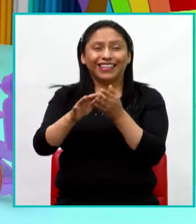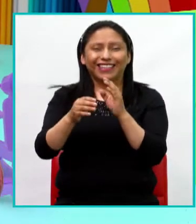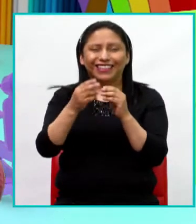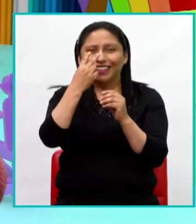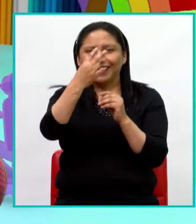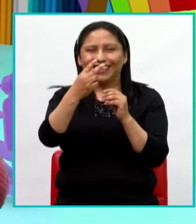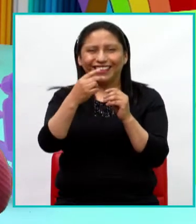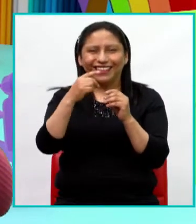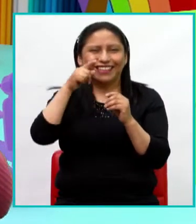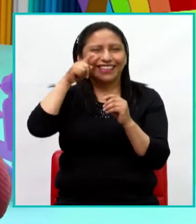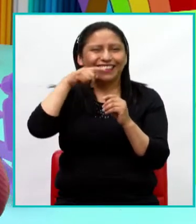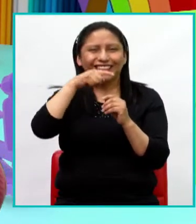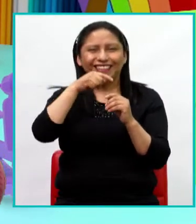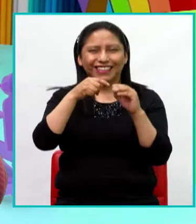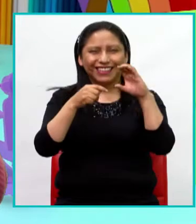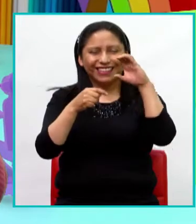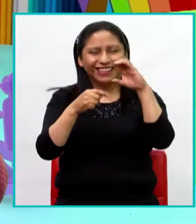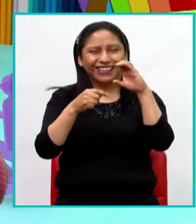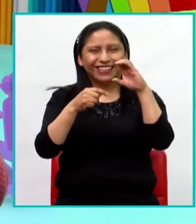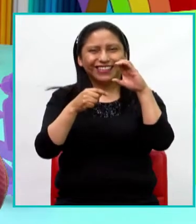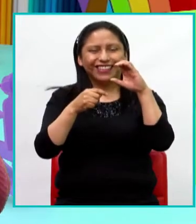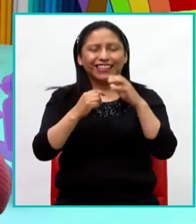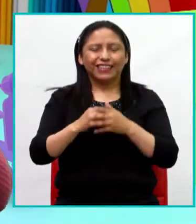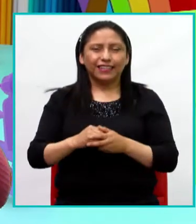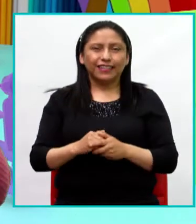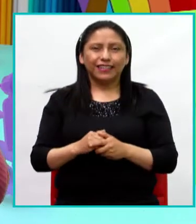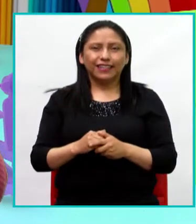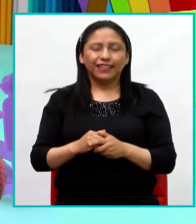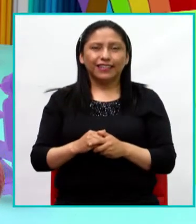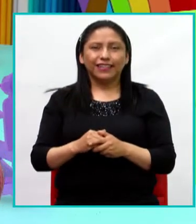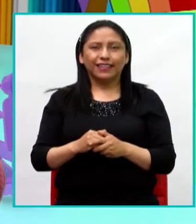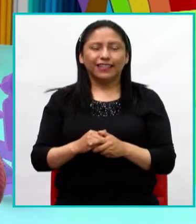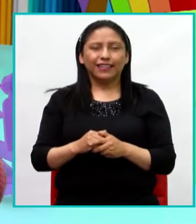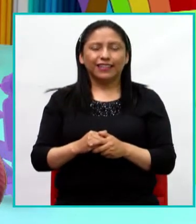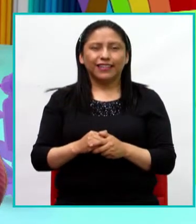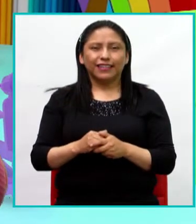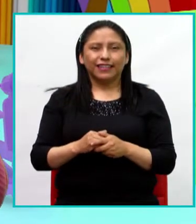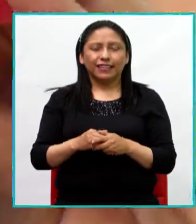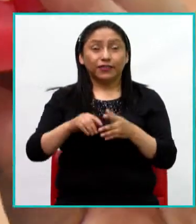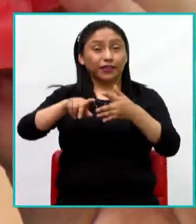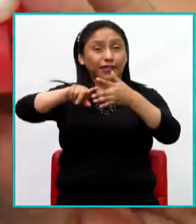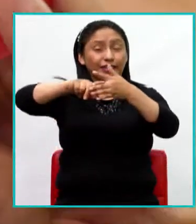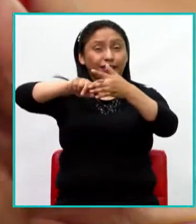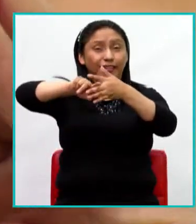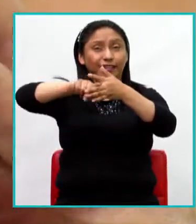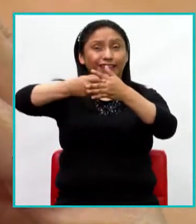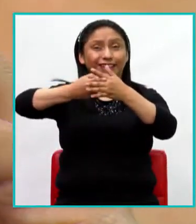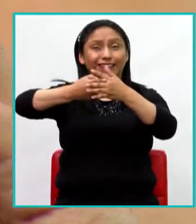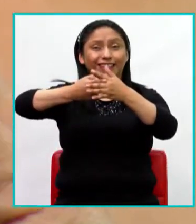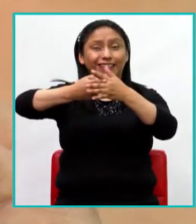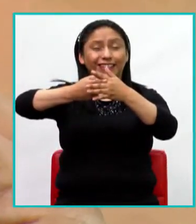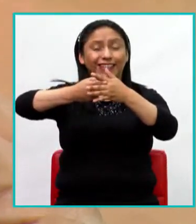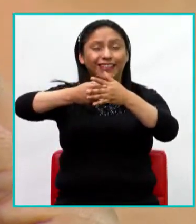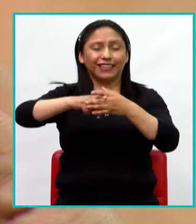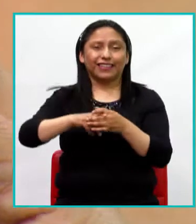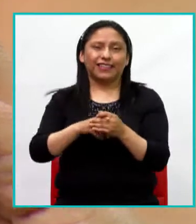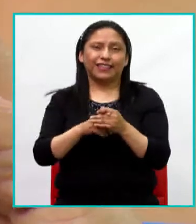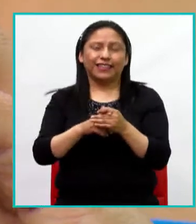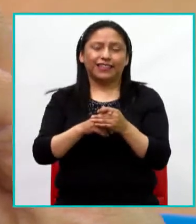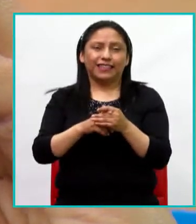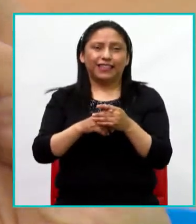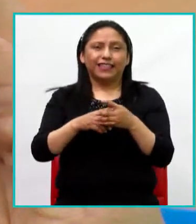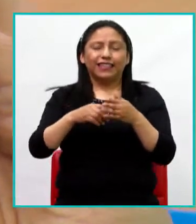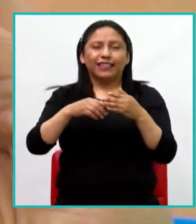unos dientes de niños. Y voy a empezar desde